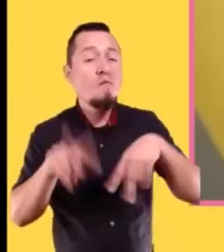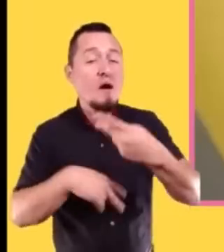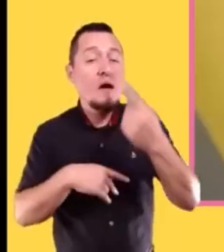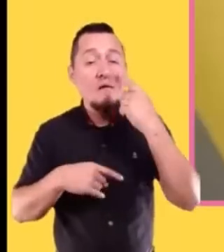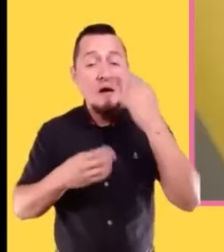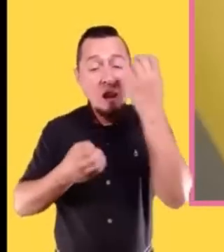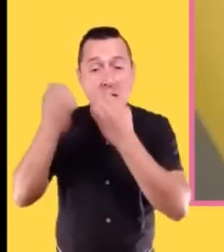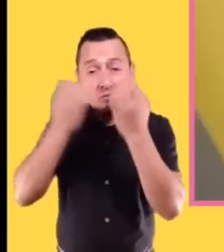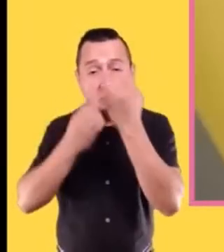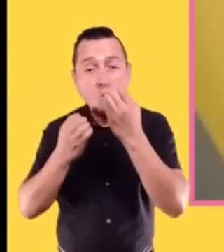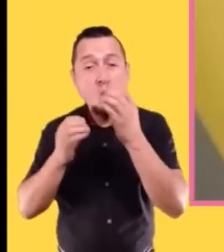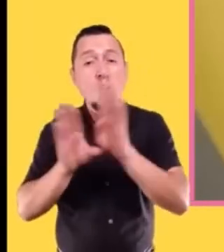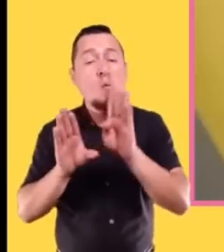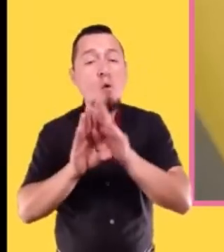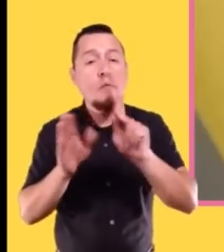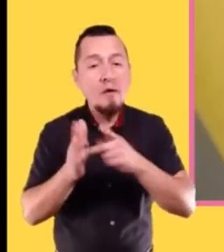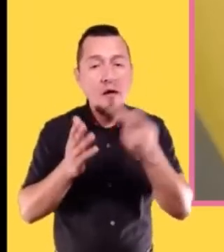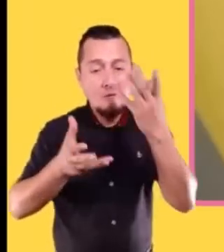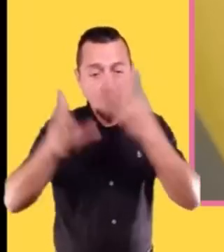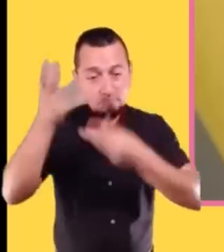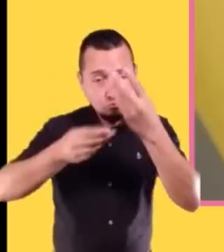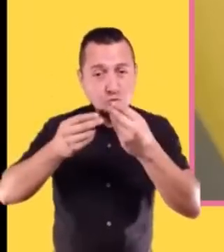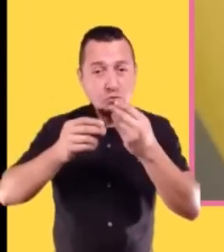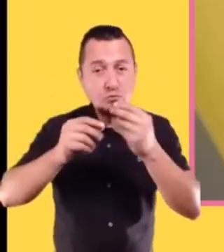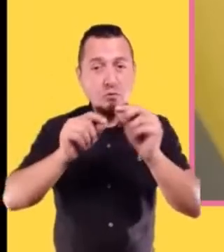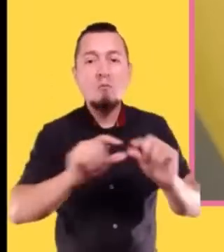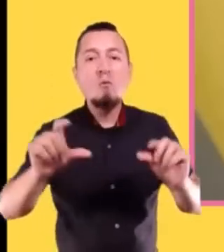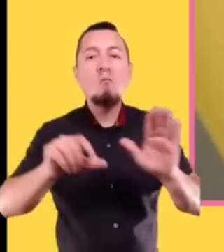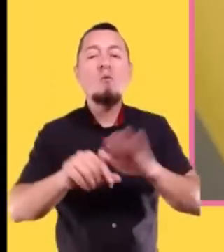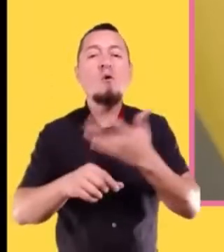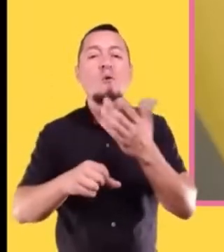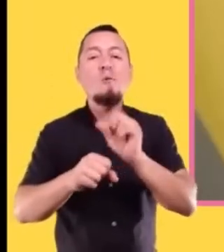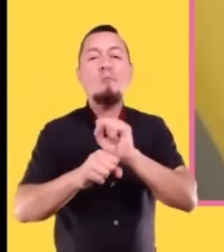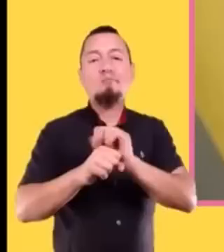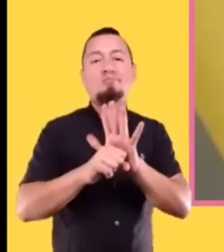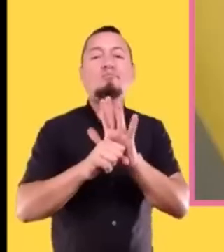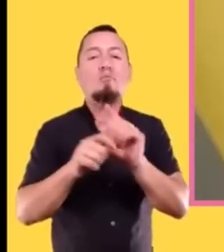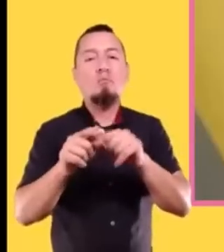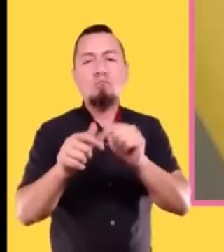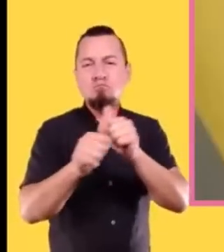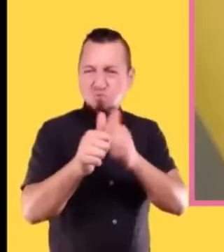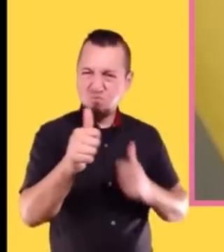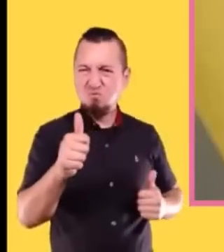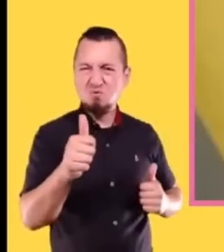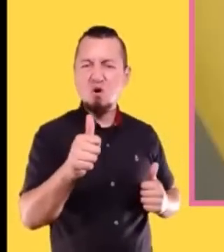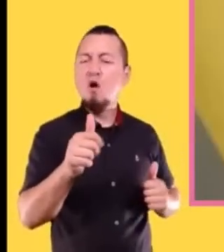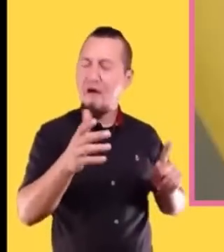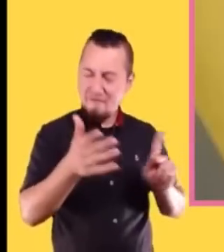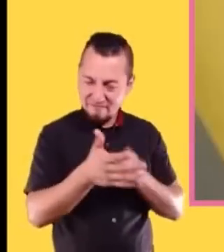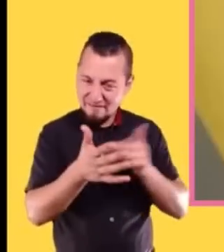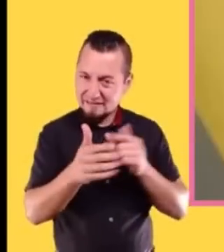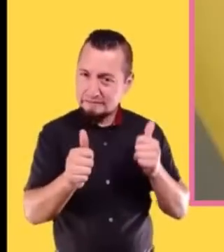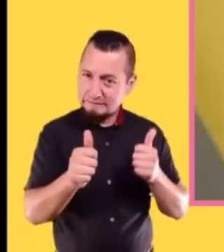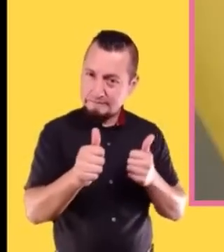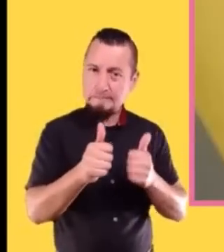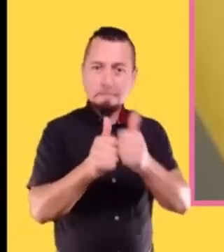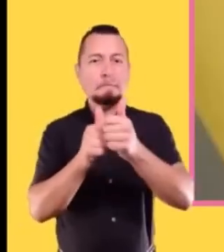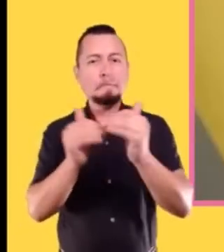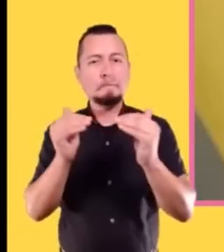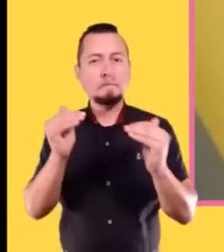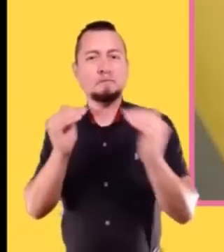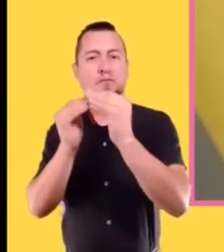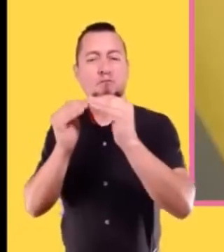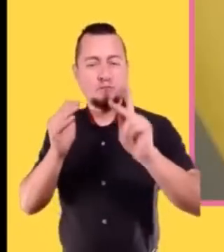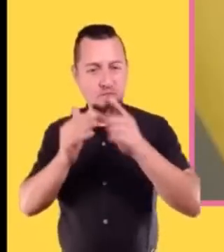recuperación de los aprendizajes causados por la pandemia, tanto en los distintos niveles de educación básica como en